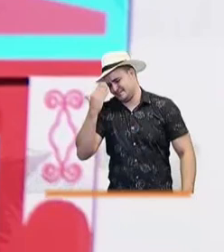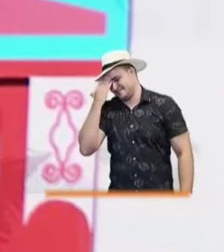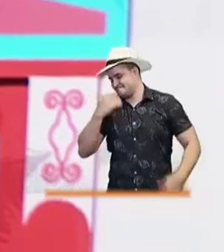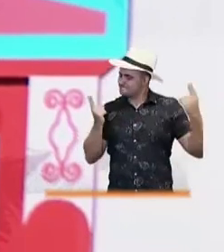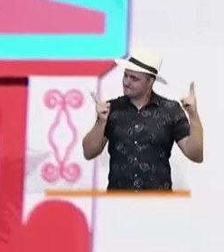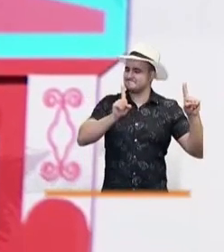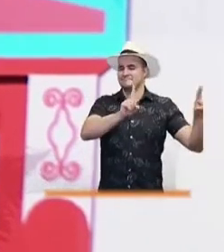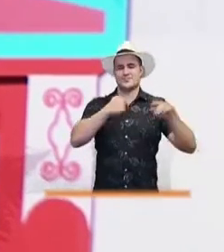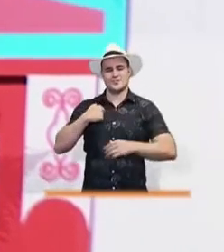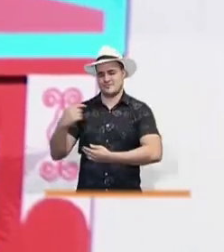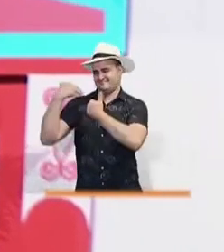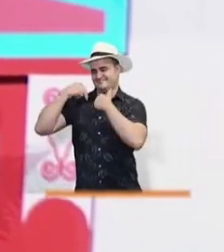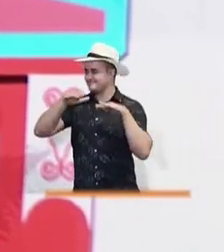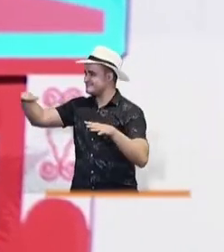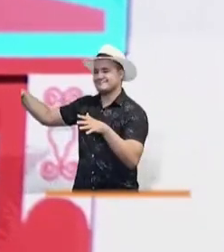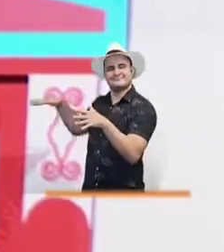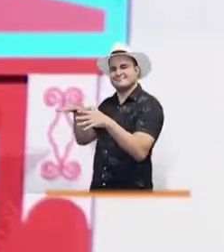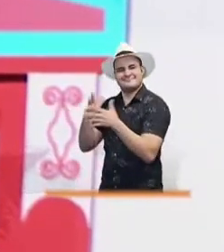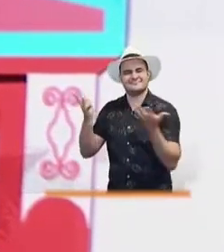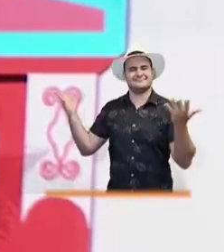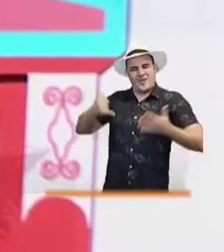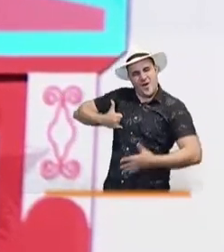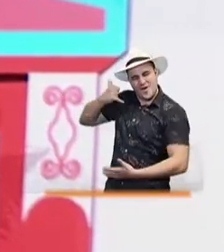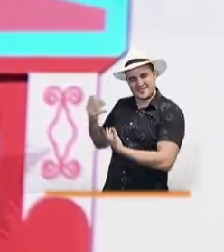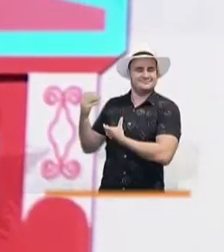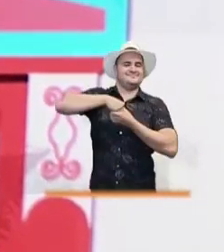vengo representando a toda la